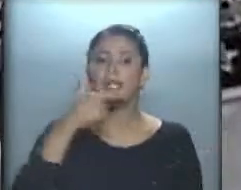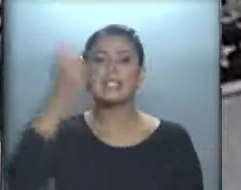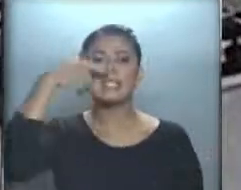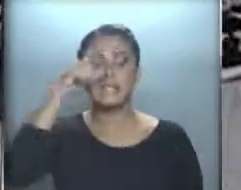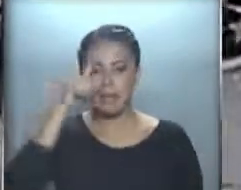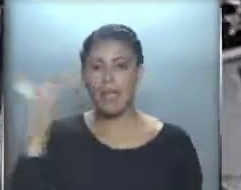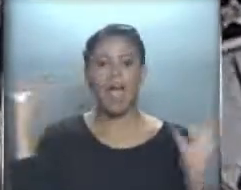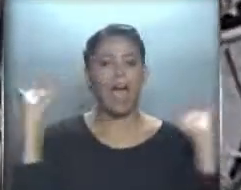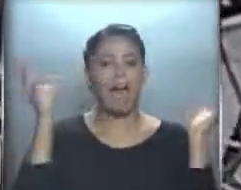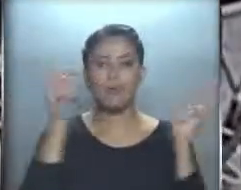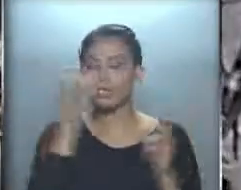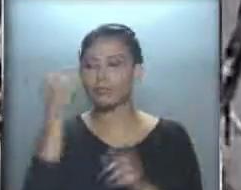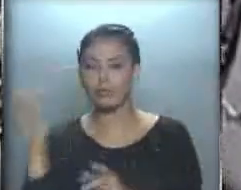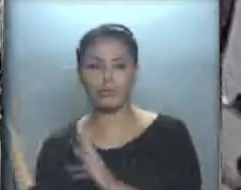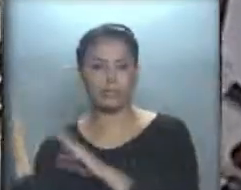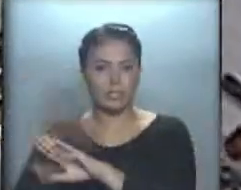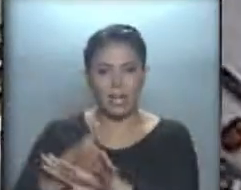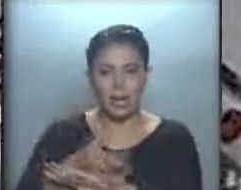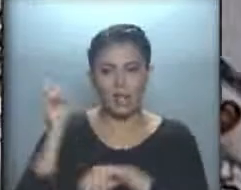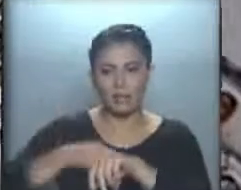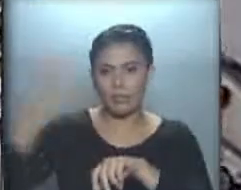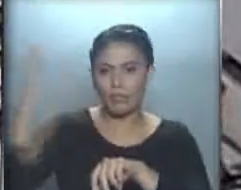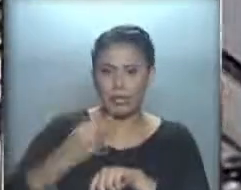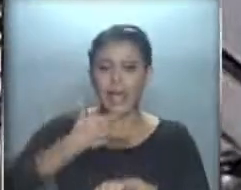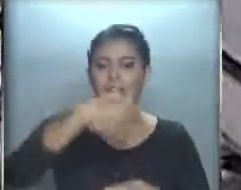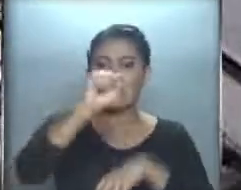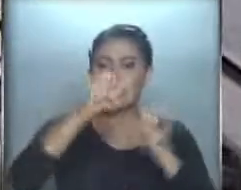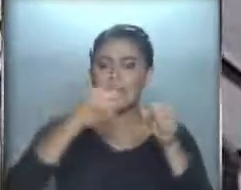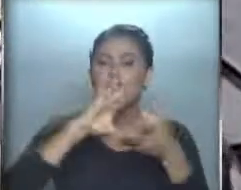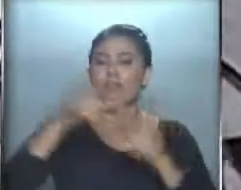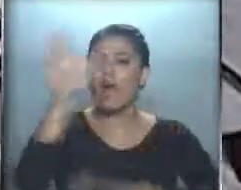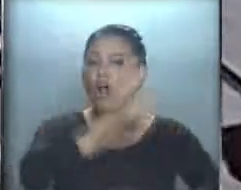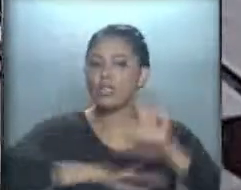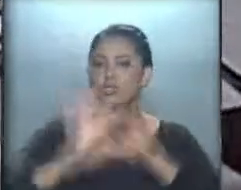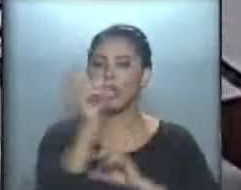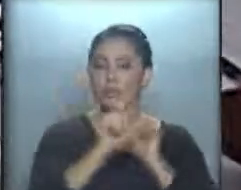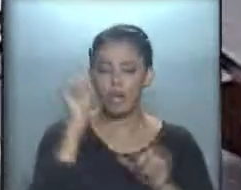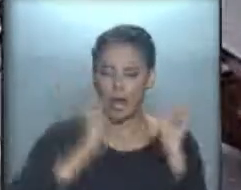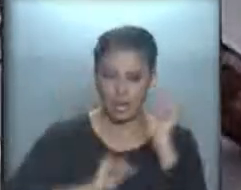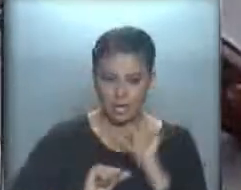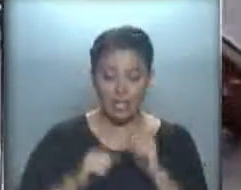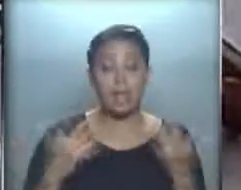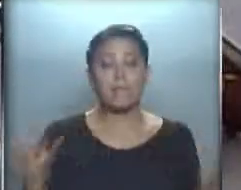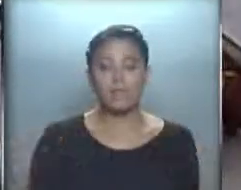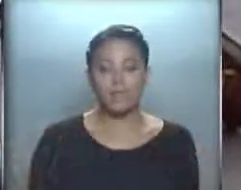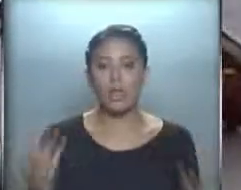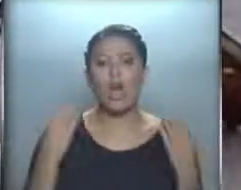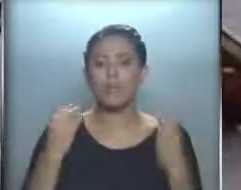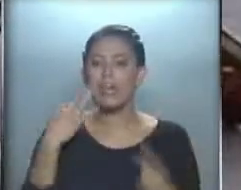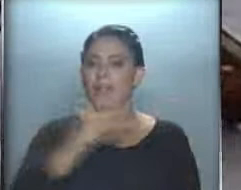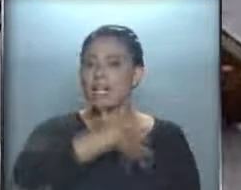las ambulancia llegaron rápido llegaron en tiempo trasladaron en forma organizada a los heridos pero no tenían por qué